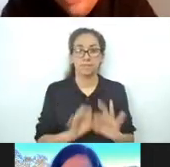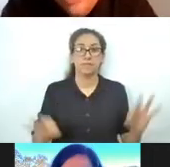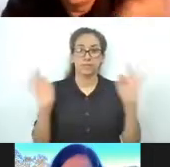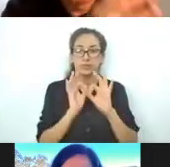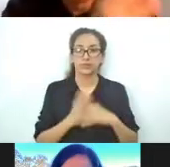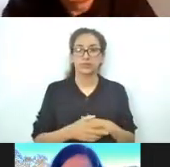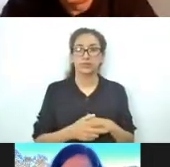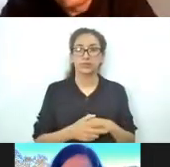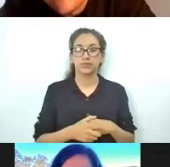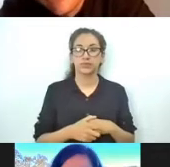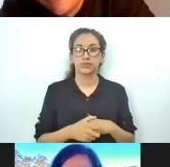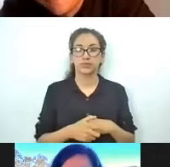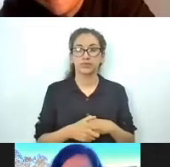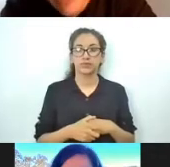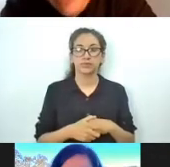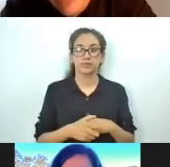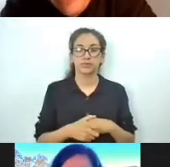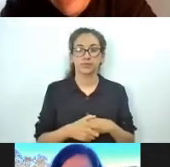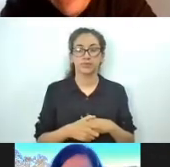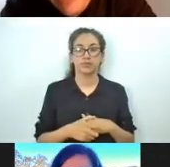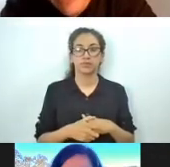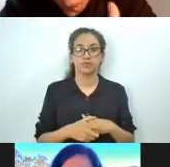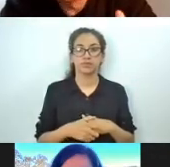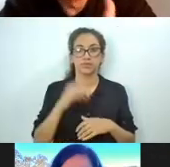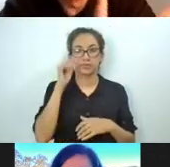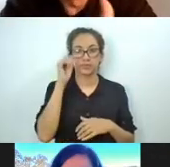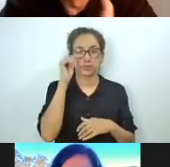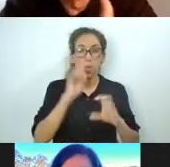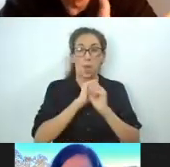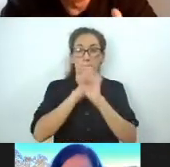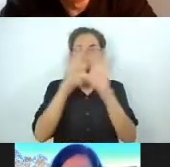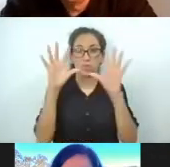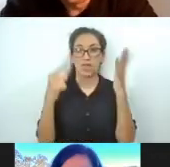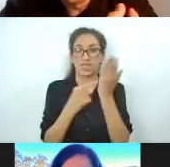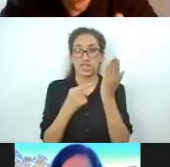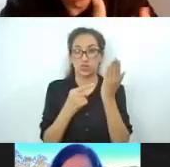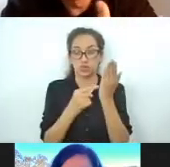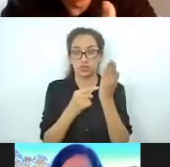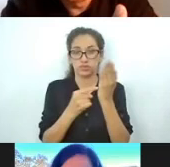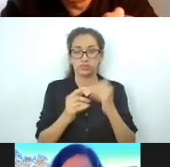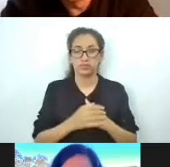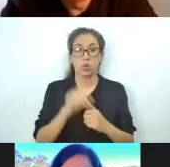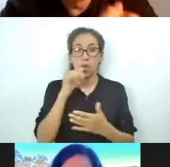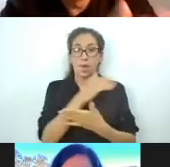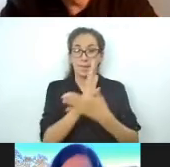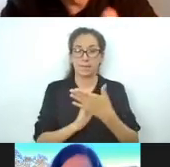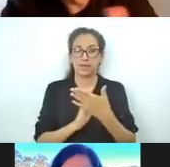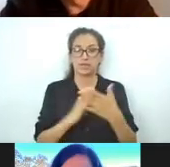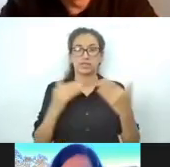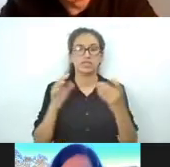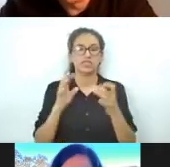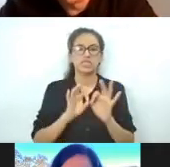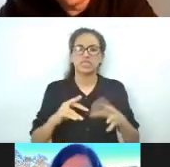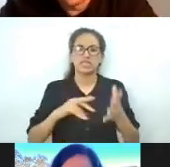los teléfonos inteligentes. El boom de la tecnología, en parte, está impidiendo el